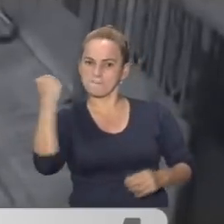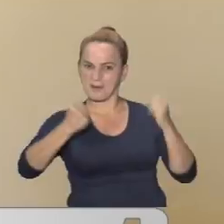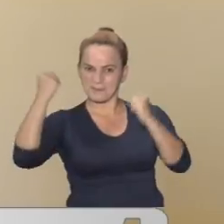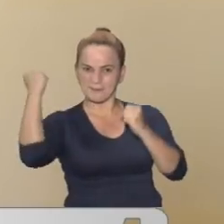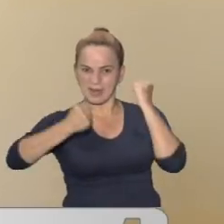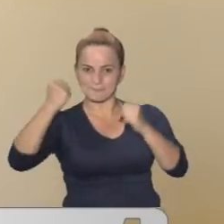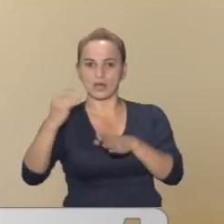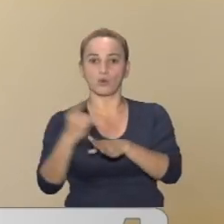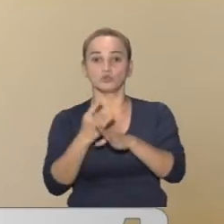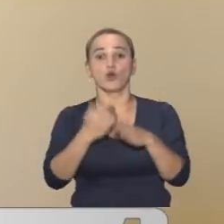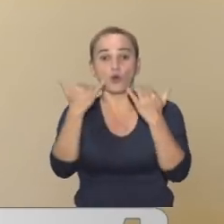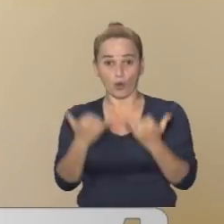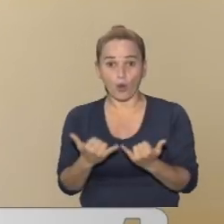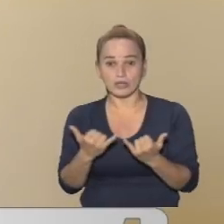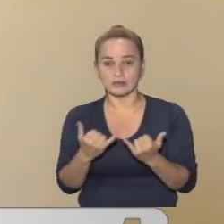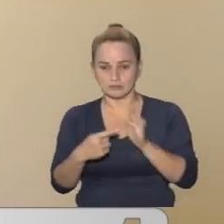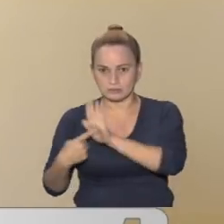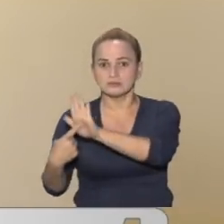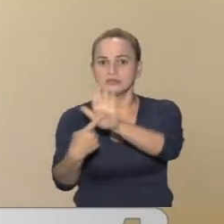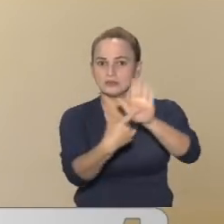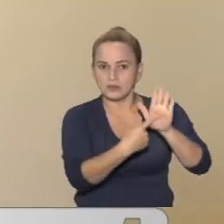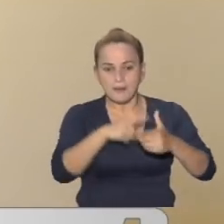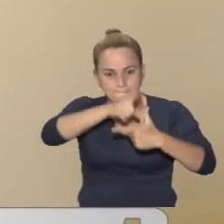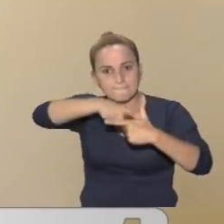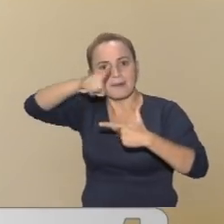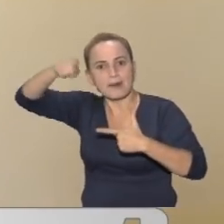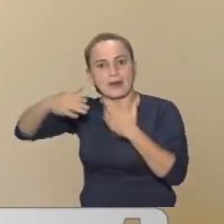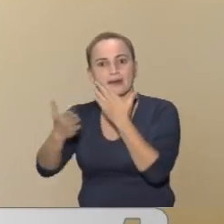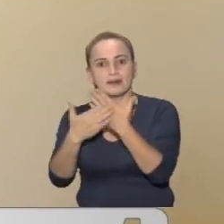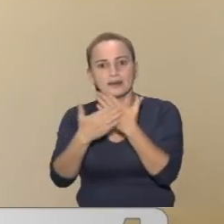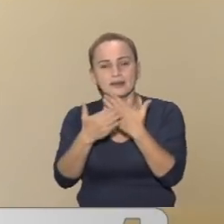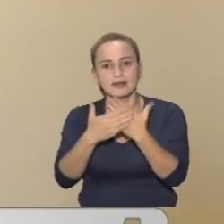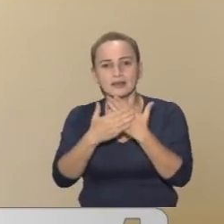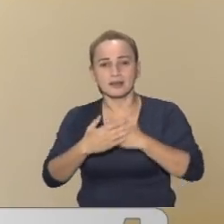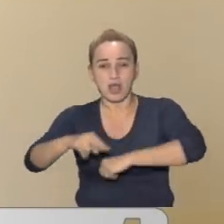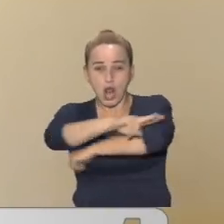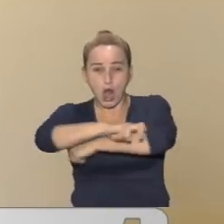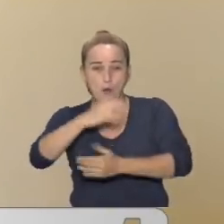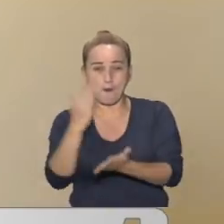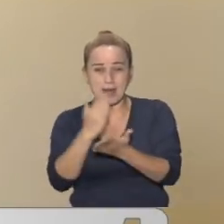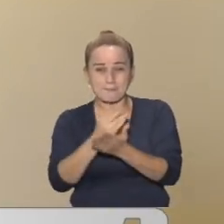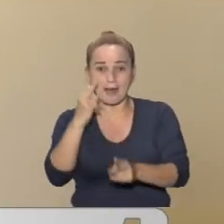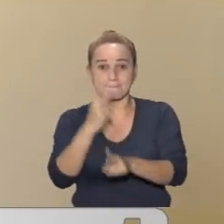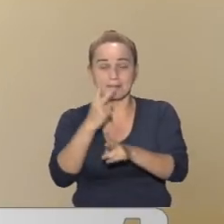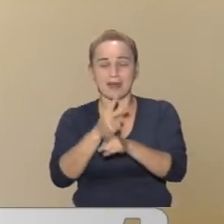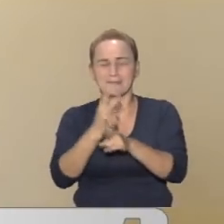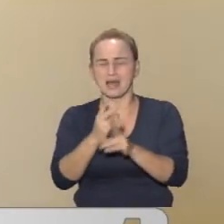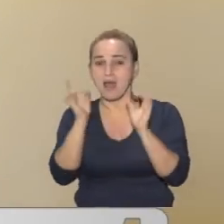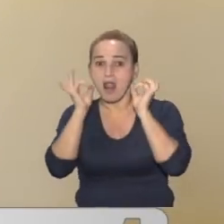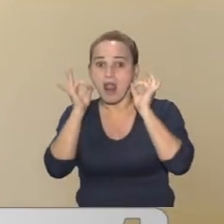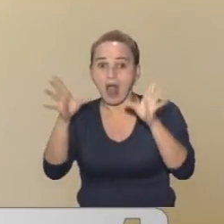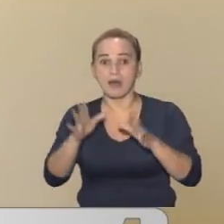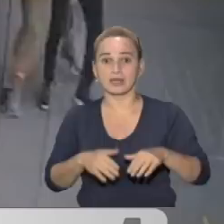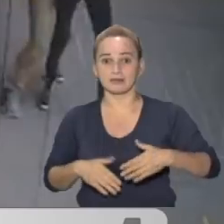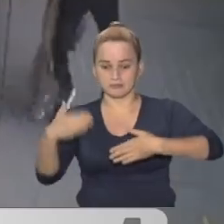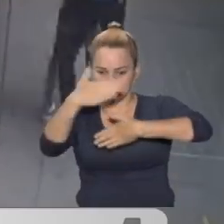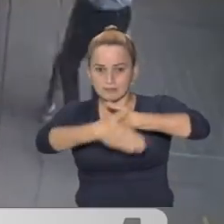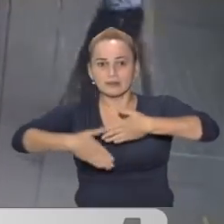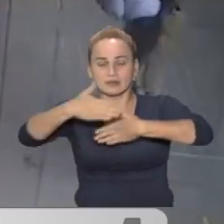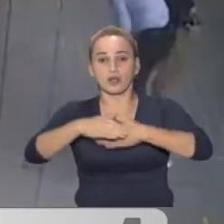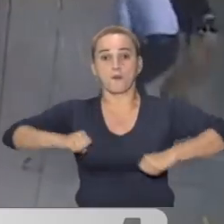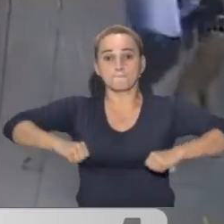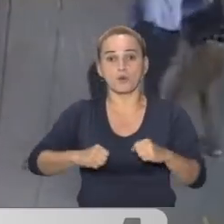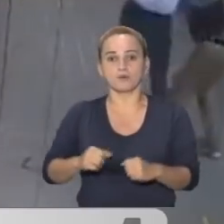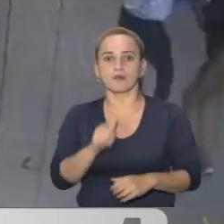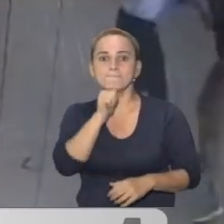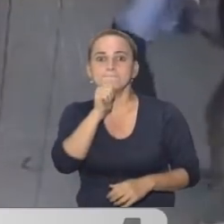blancas. A hoy lo que estamos viendo, los indicadores en materia de inseguridad son de los más altos en América Latina. Bogotá